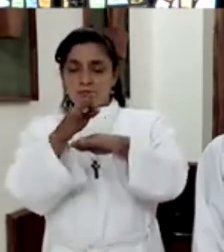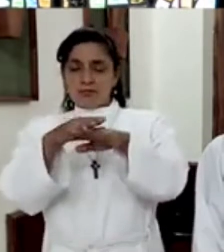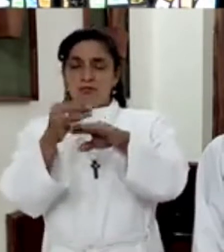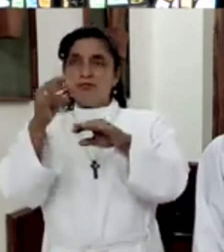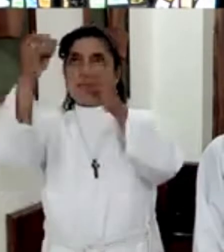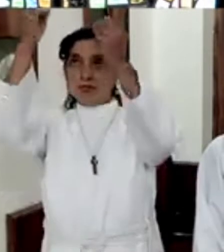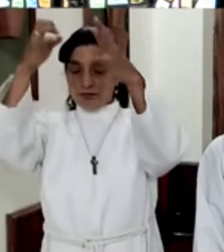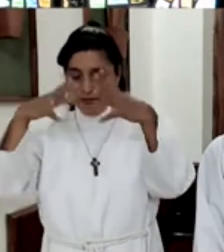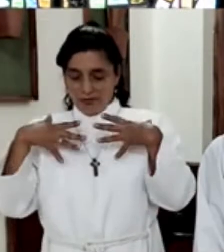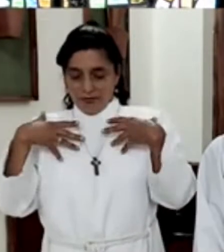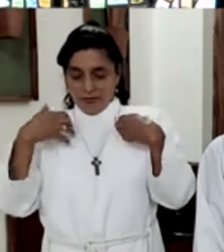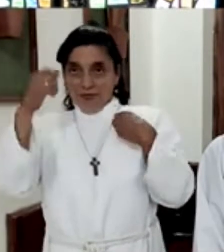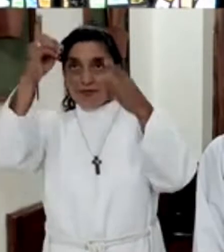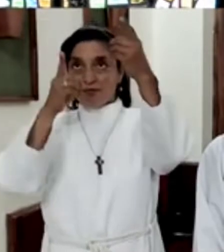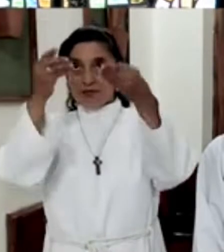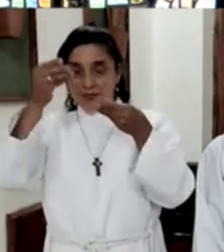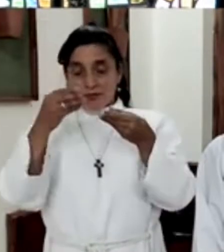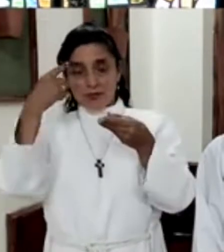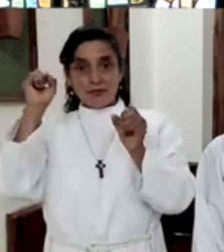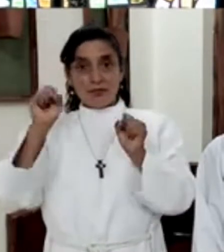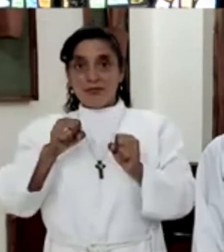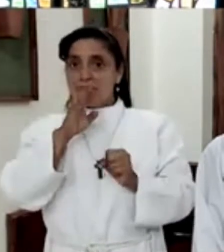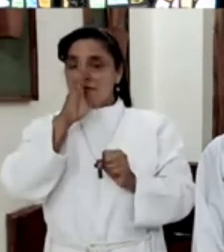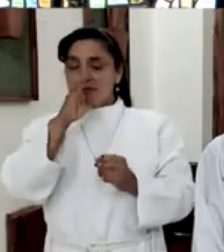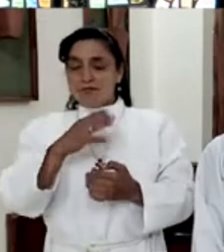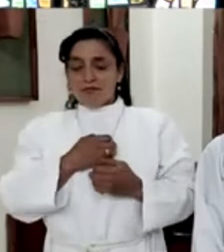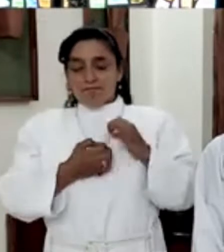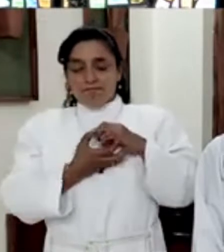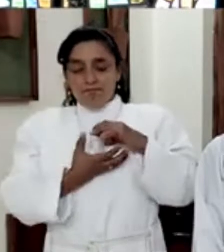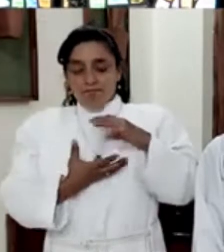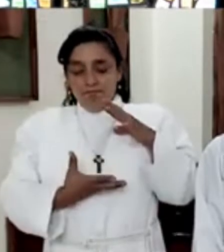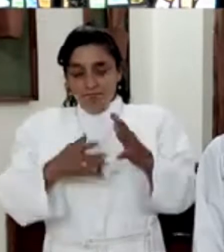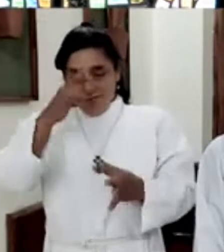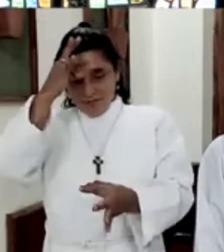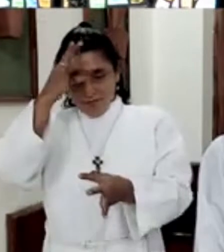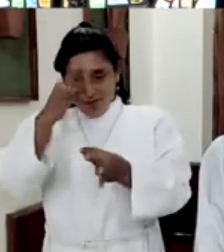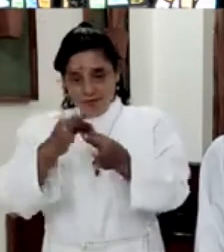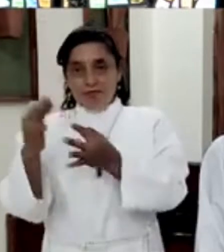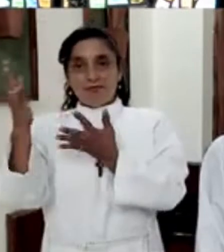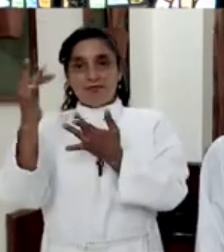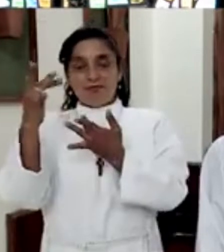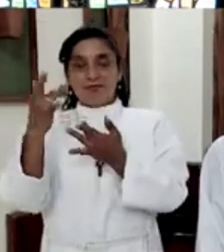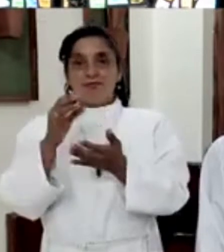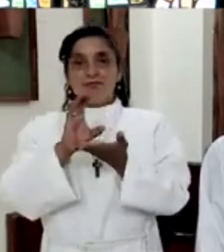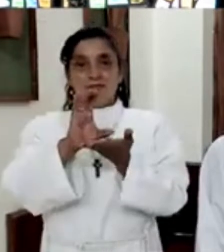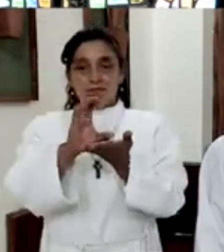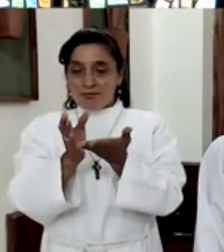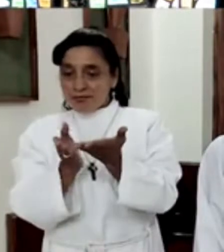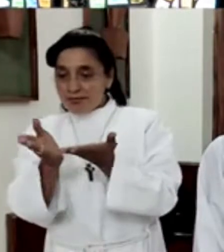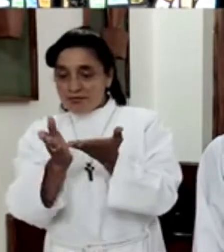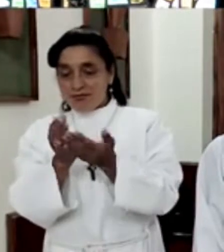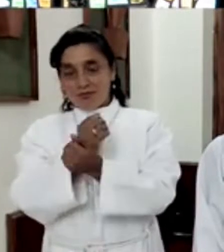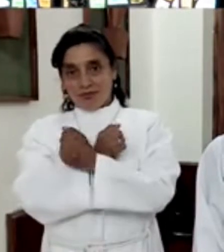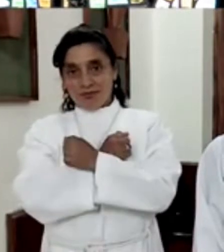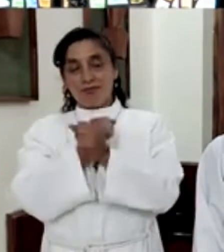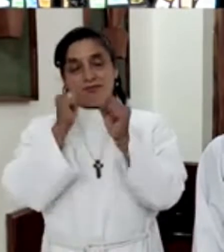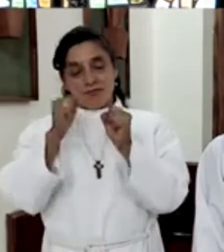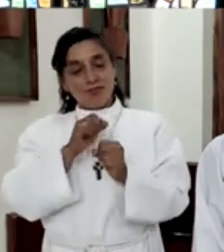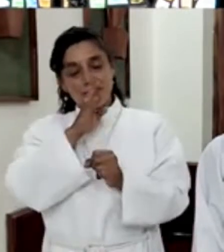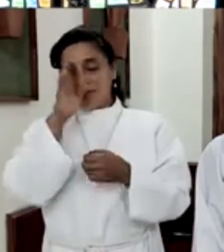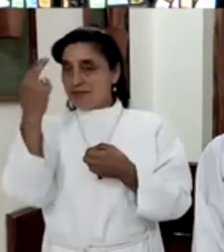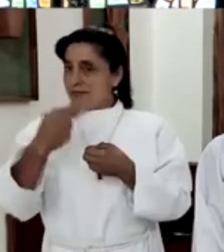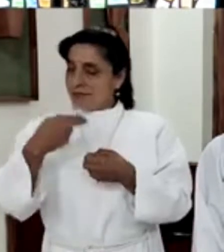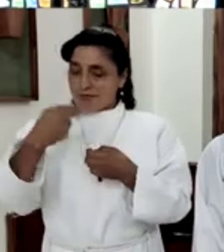tu gracia, para que fervorosos en la fe, la esperanza y la caridad, perseveren